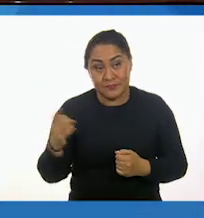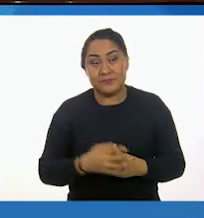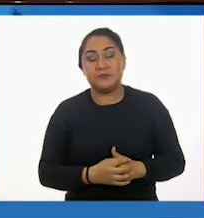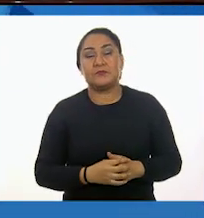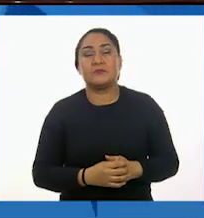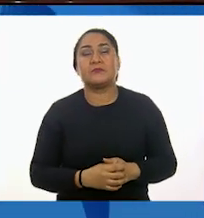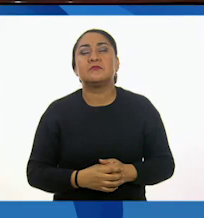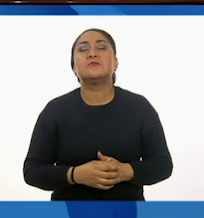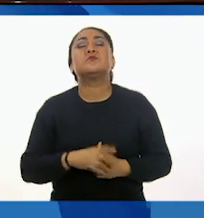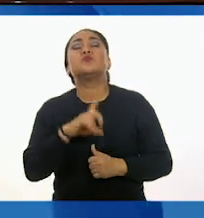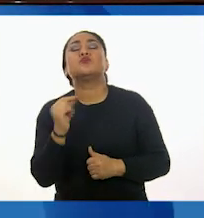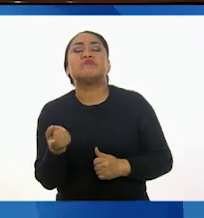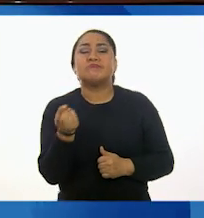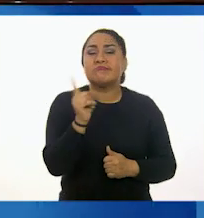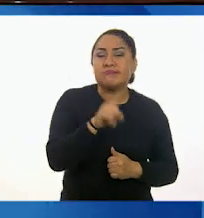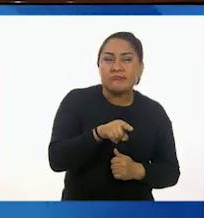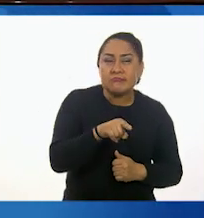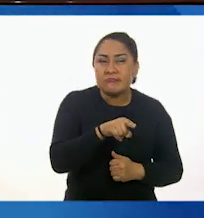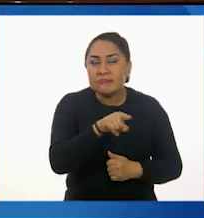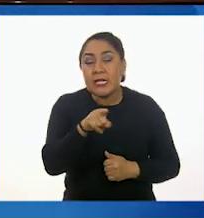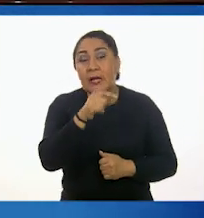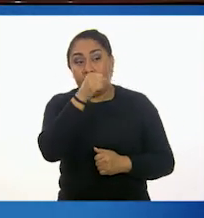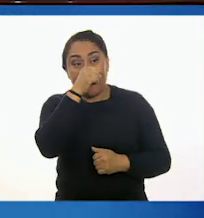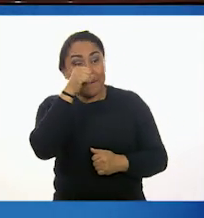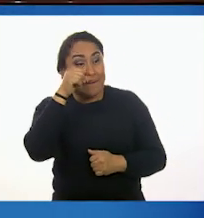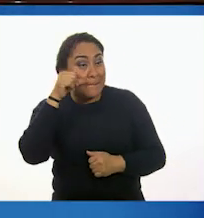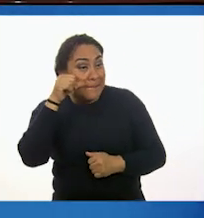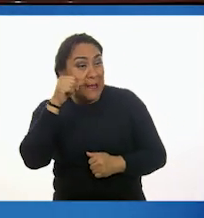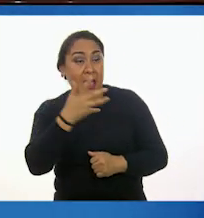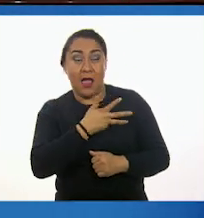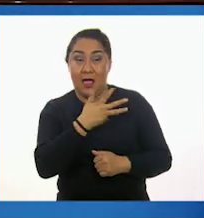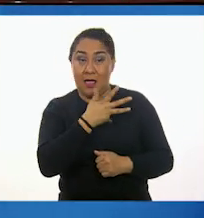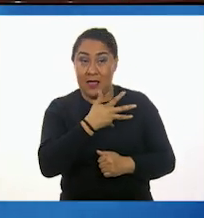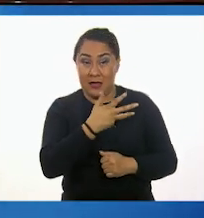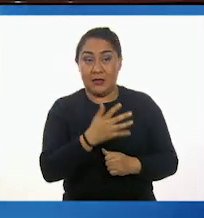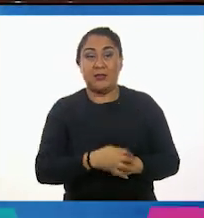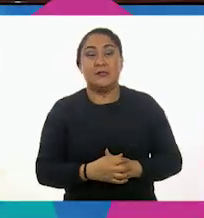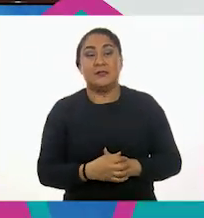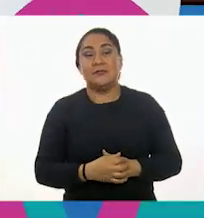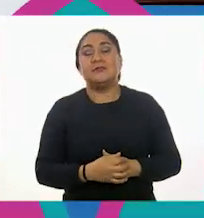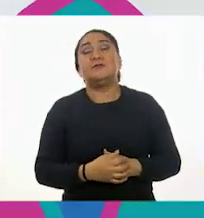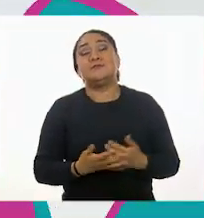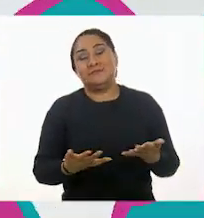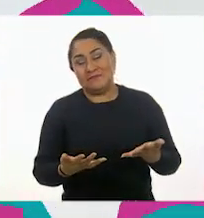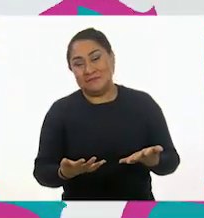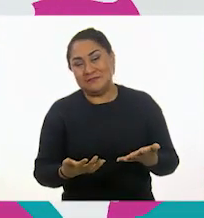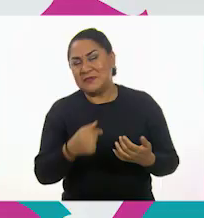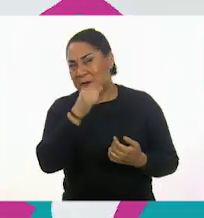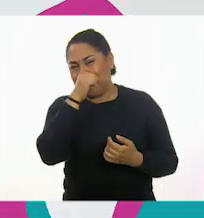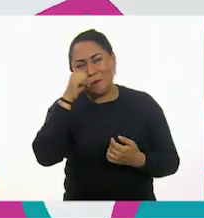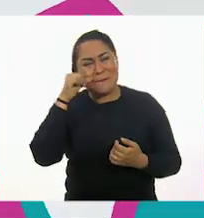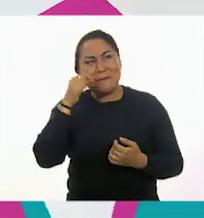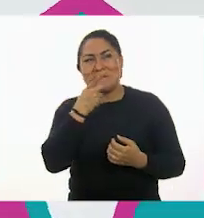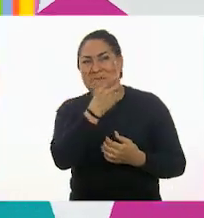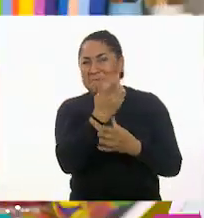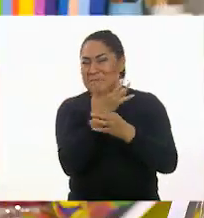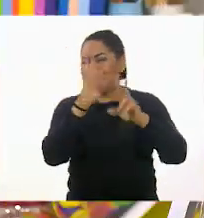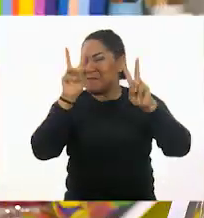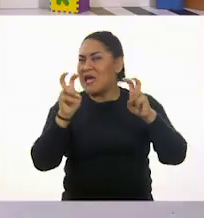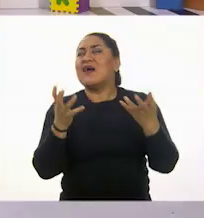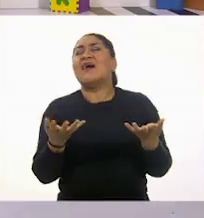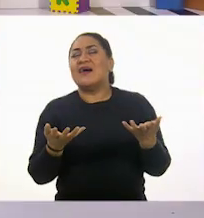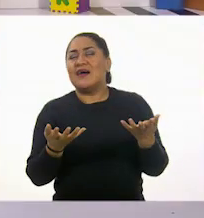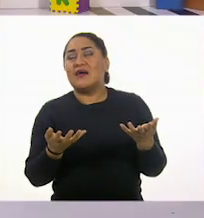lado, De mi lado está Benito Juárez. ¿Y qué decía Benito Juárez? ¿Lo